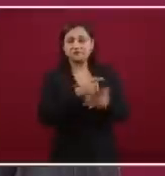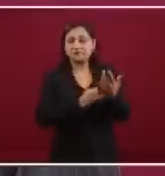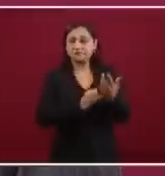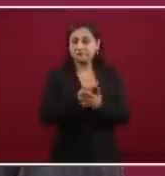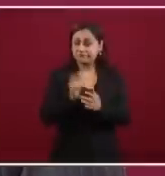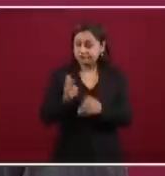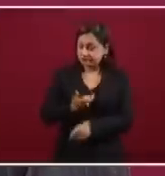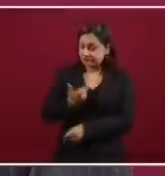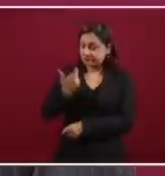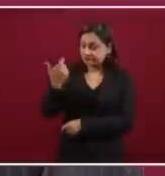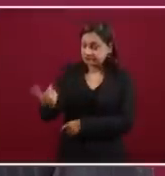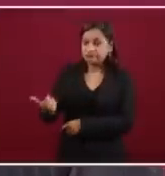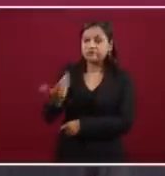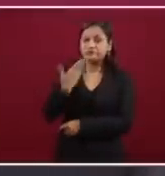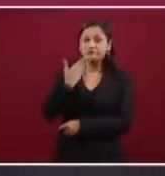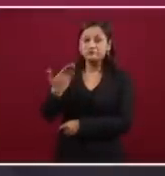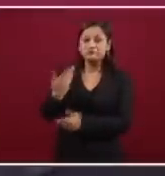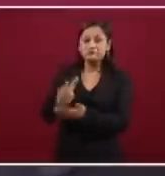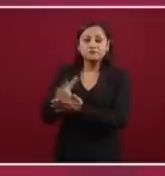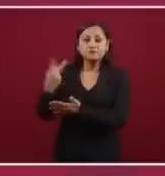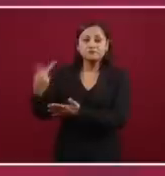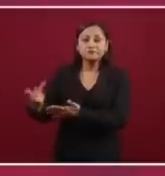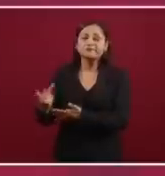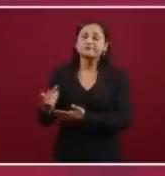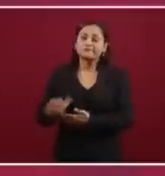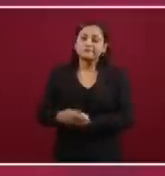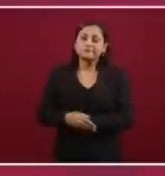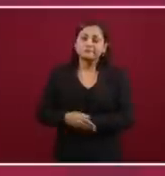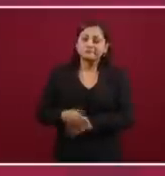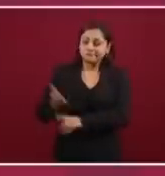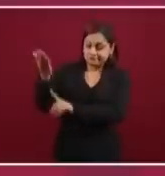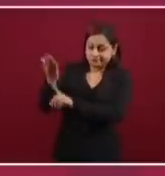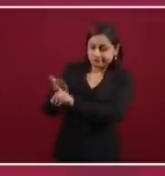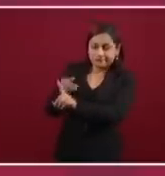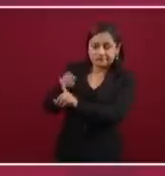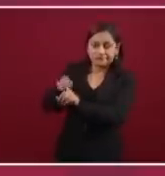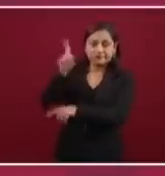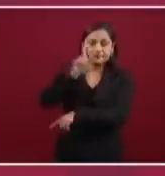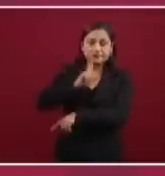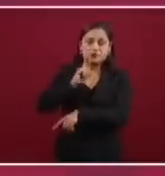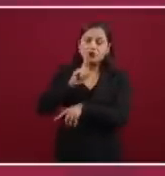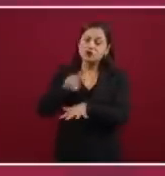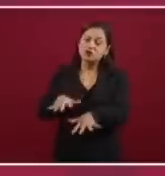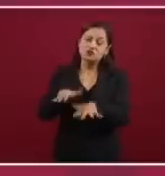decisión. Ella es un símbolo de lucha